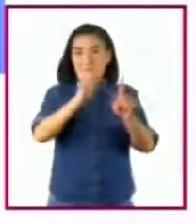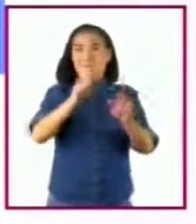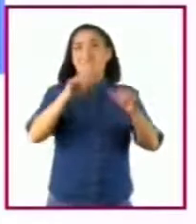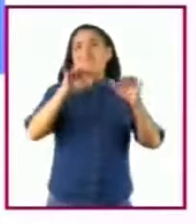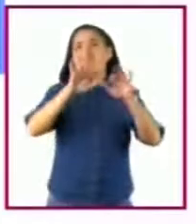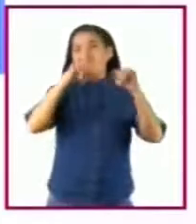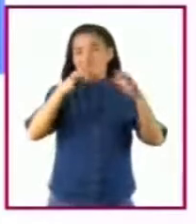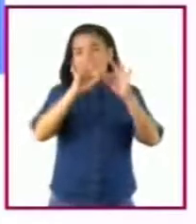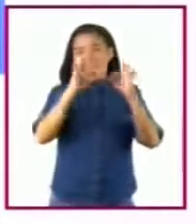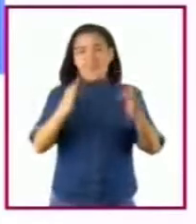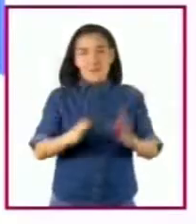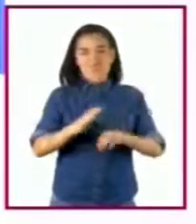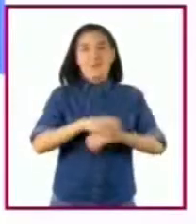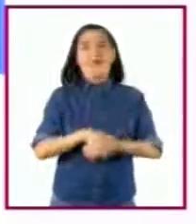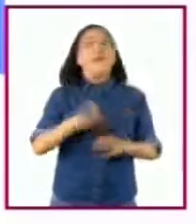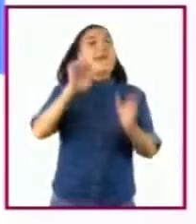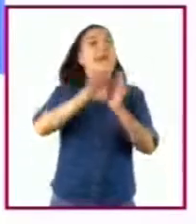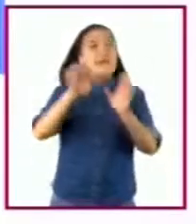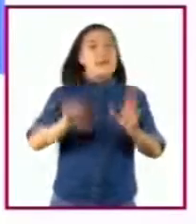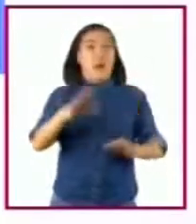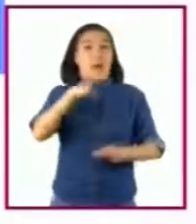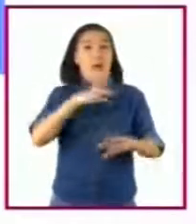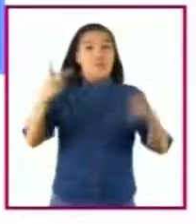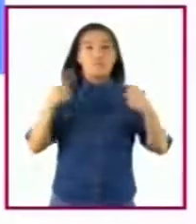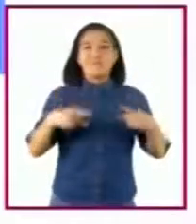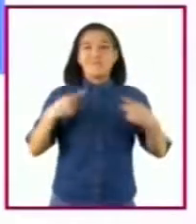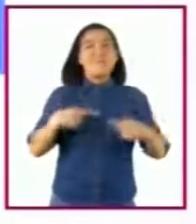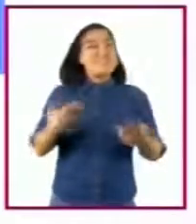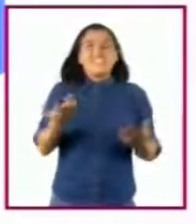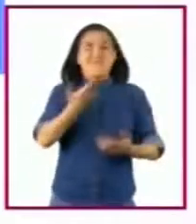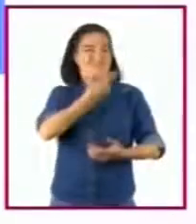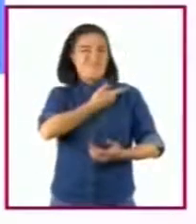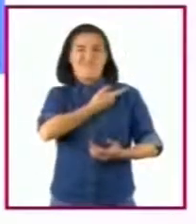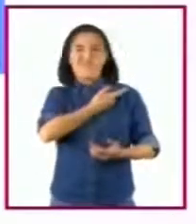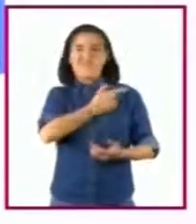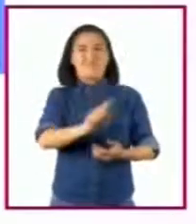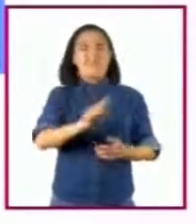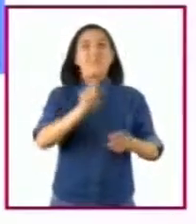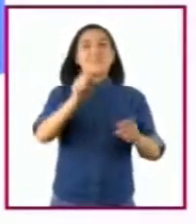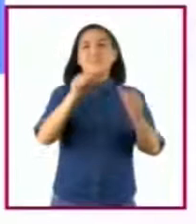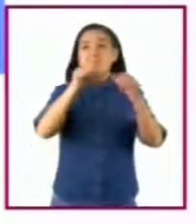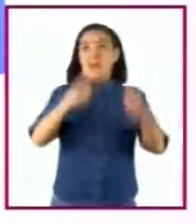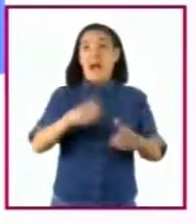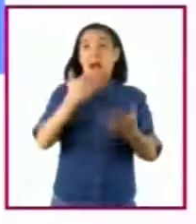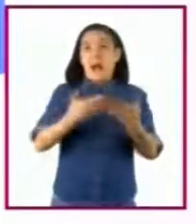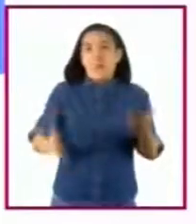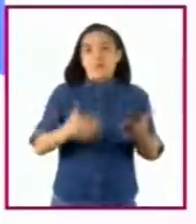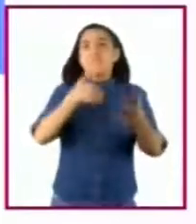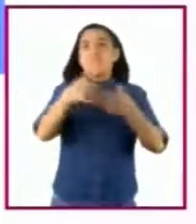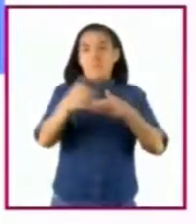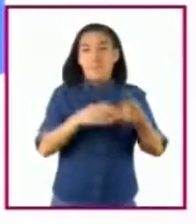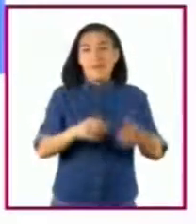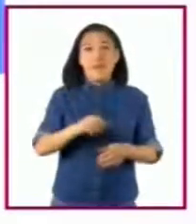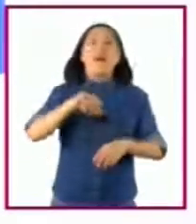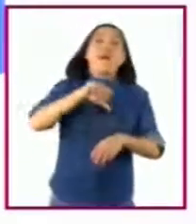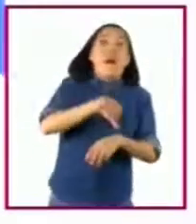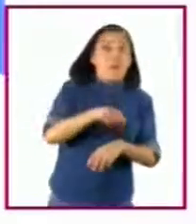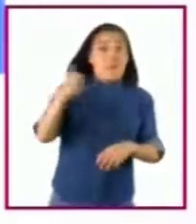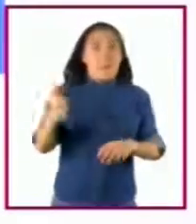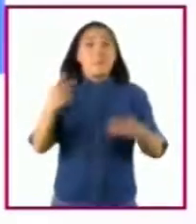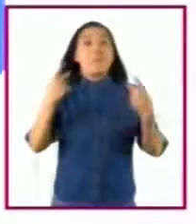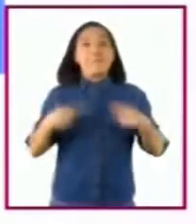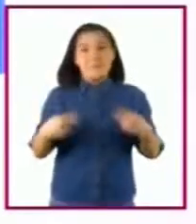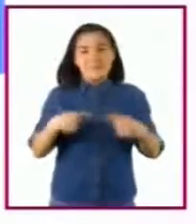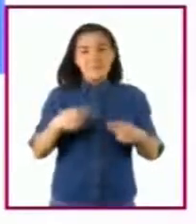ejemplo, existen personas quienes no les gusta ni un poquito el arte contemporáneo, mientras otras